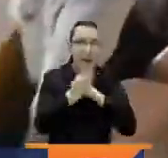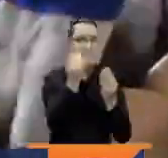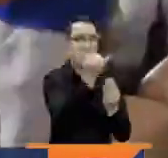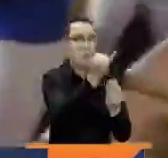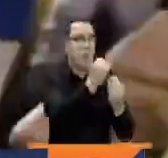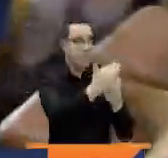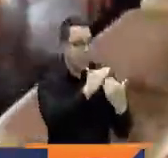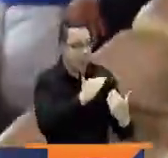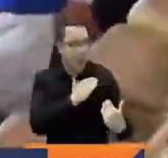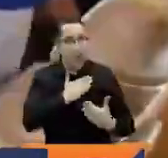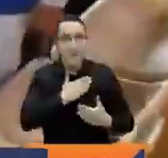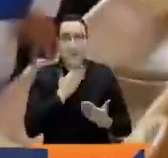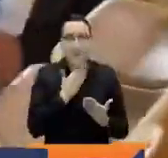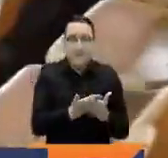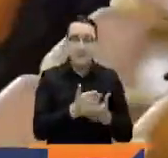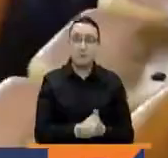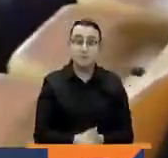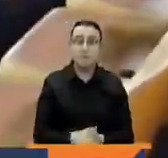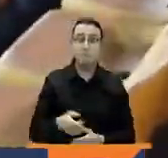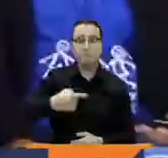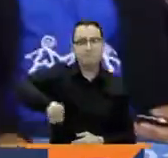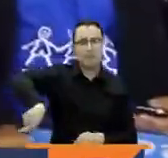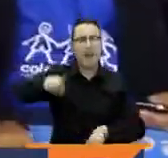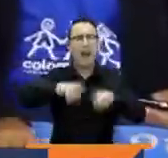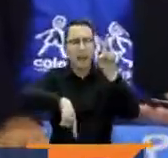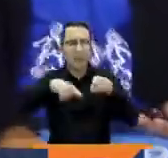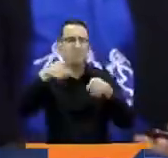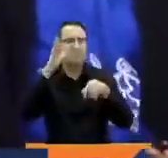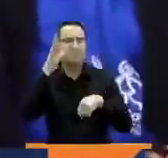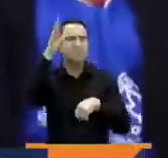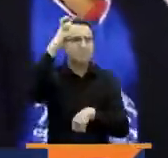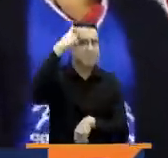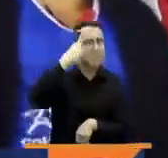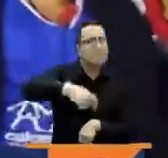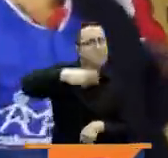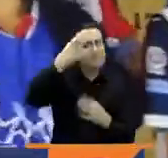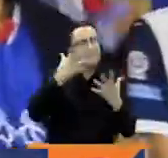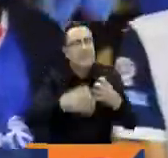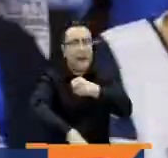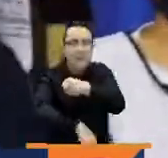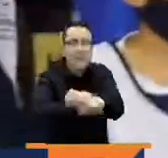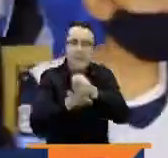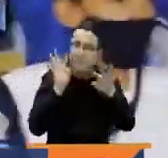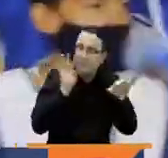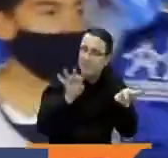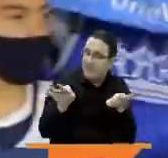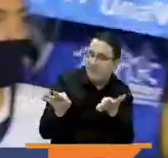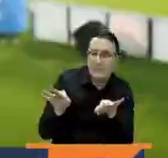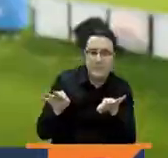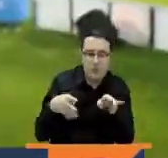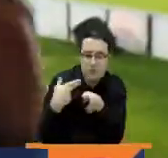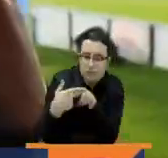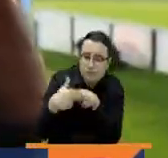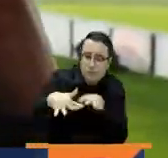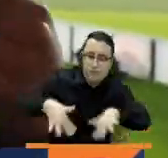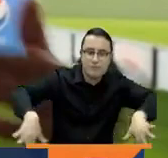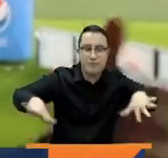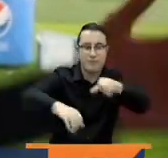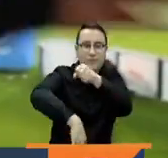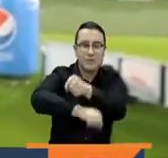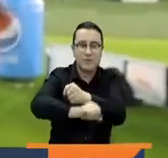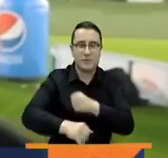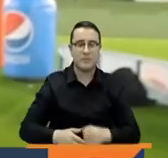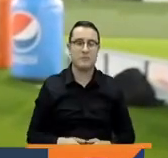ser futbolistas profesionales, pero si no lo son, ya sintieron la felicidad que experimentan la mayoría estando cerca del campo de juego. Se siente re chévere